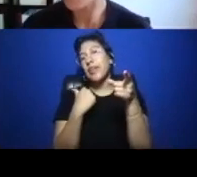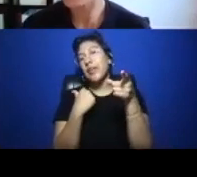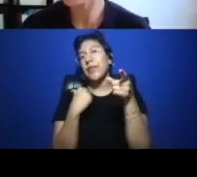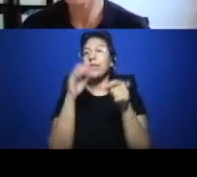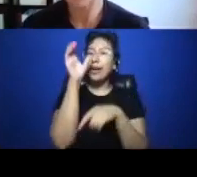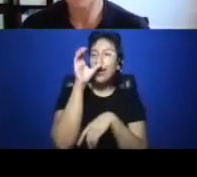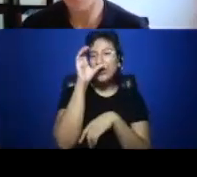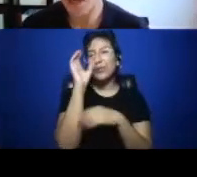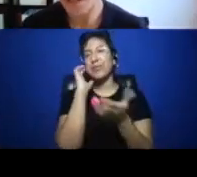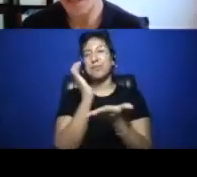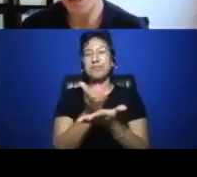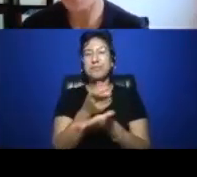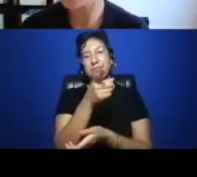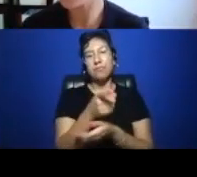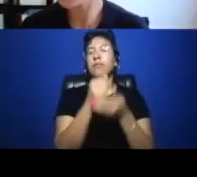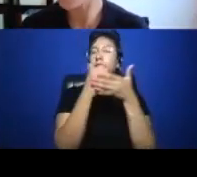como está animado.